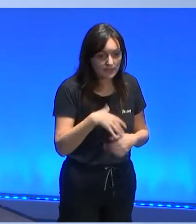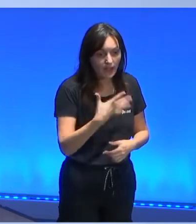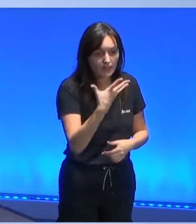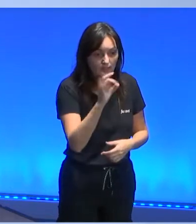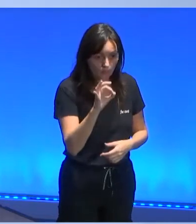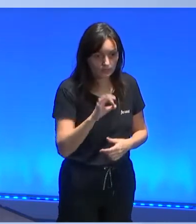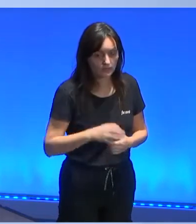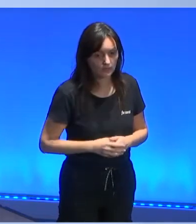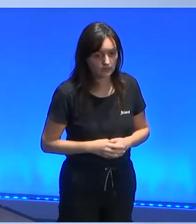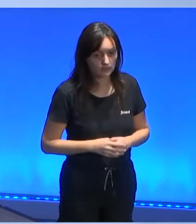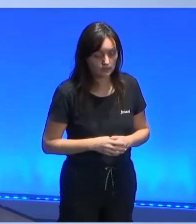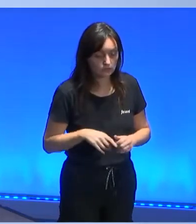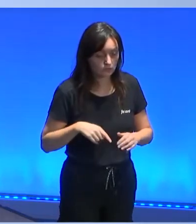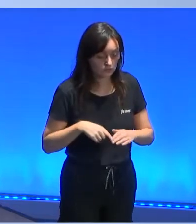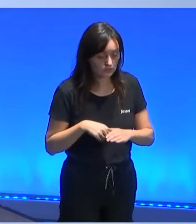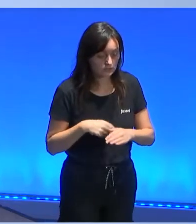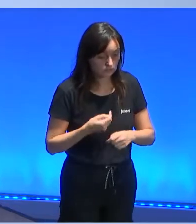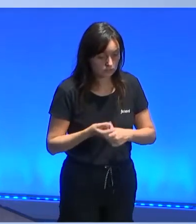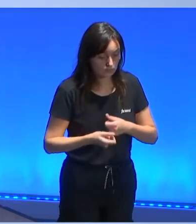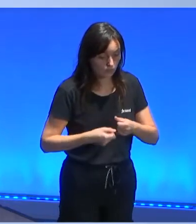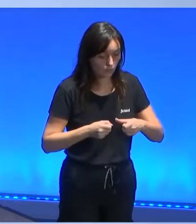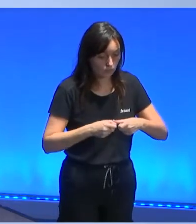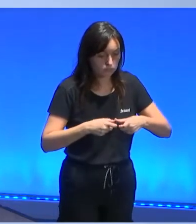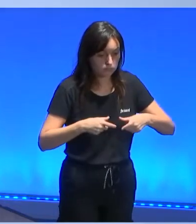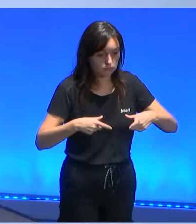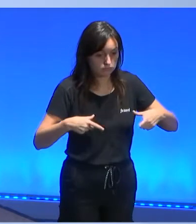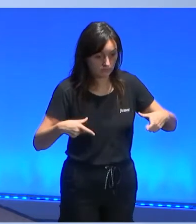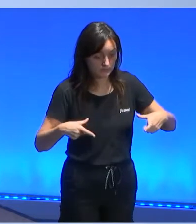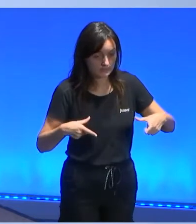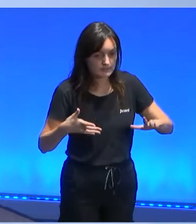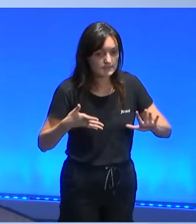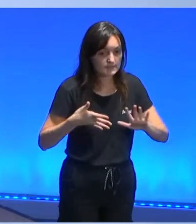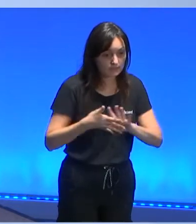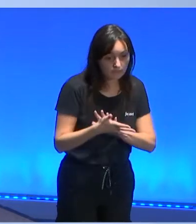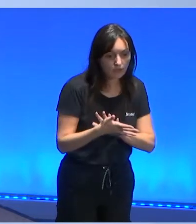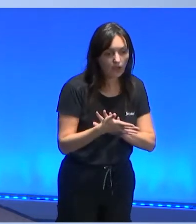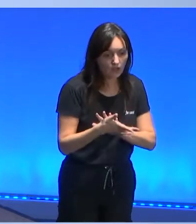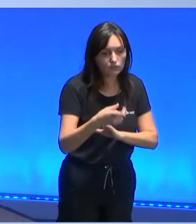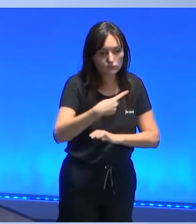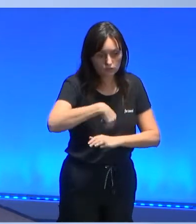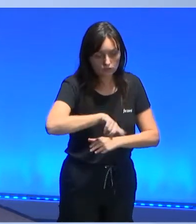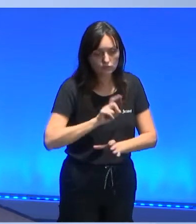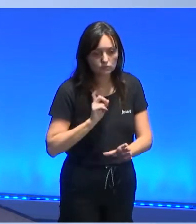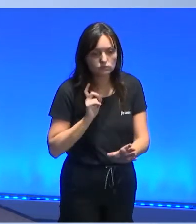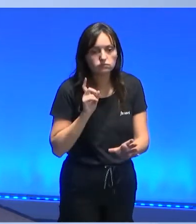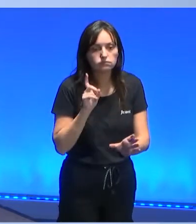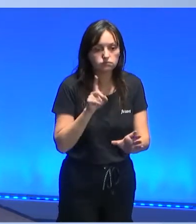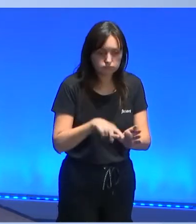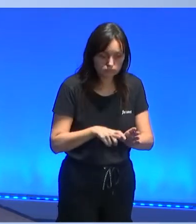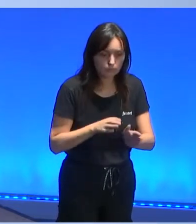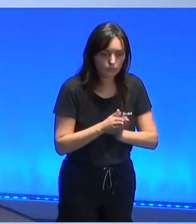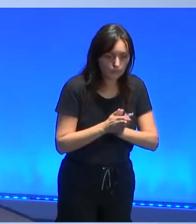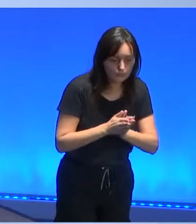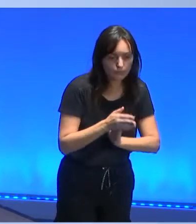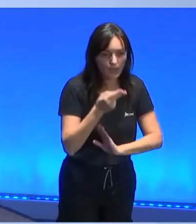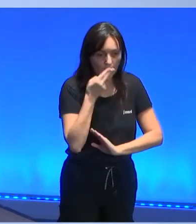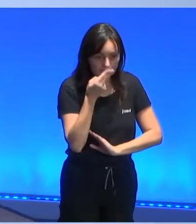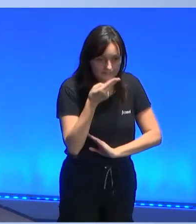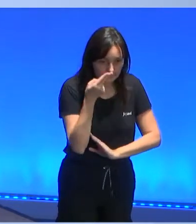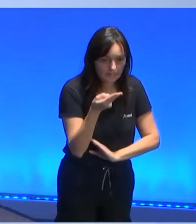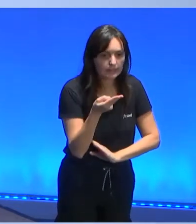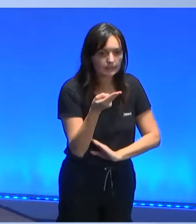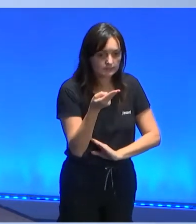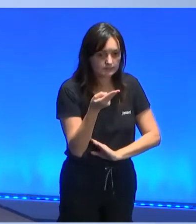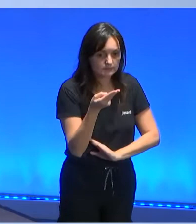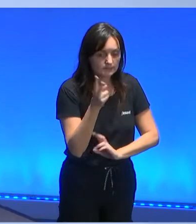50. Esta progresión geométrica obedece a vuestra implicación, a vuestro interés,